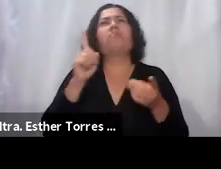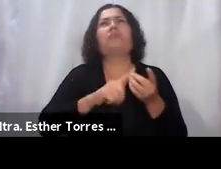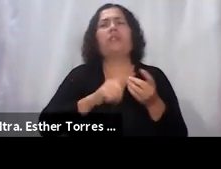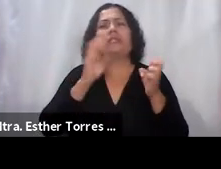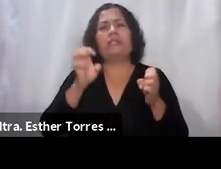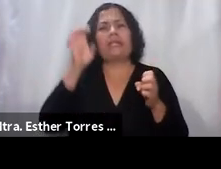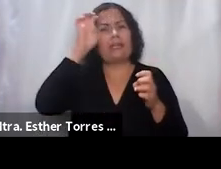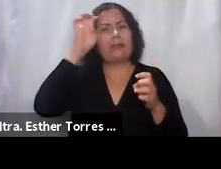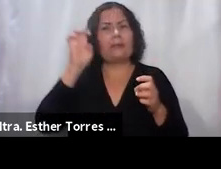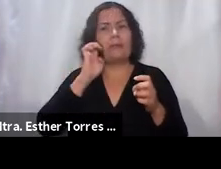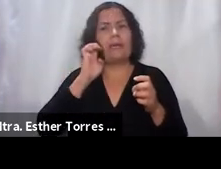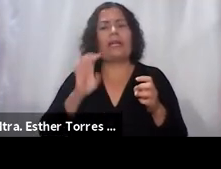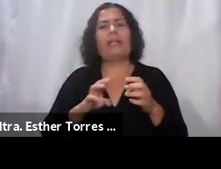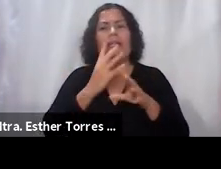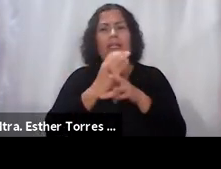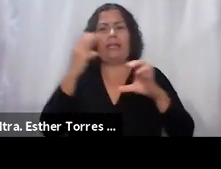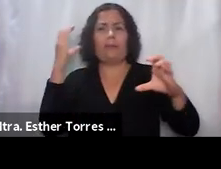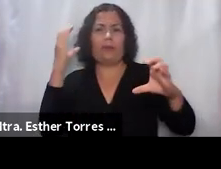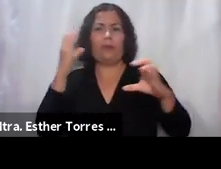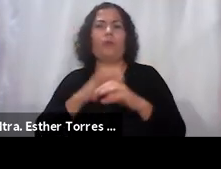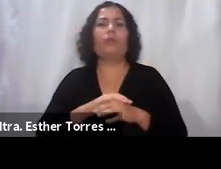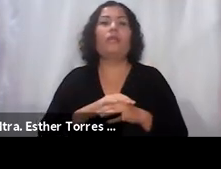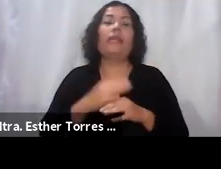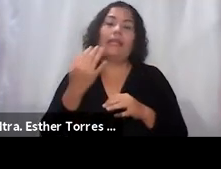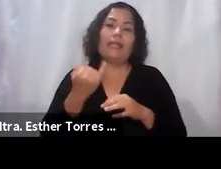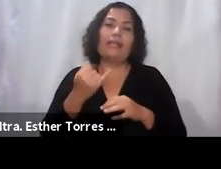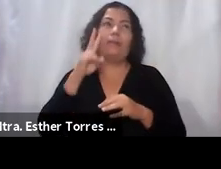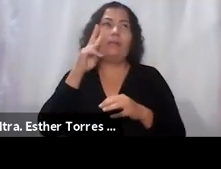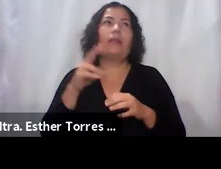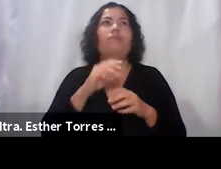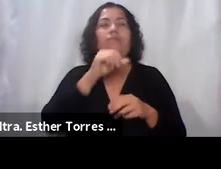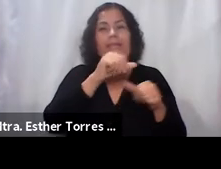partir de ahí dijeron, no, pues hay que intervenir por zonas. La siguiente.